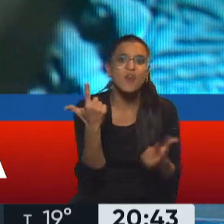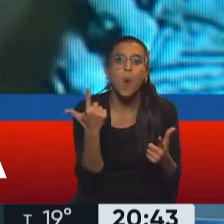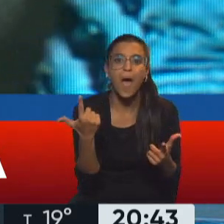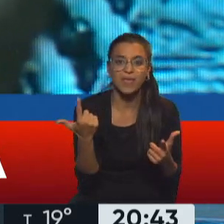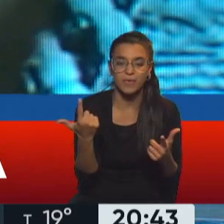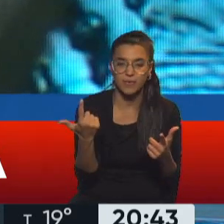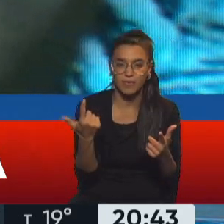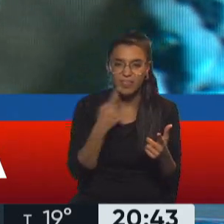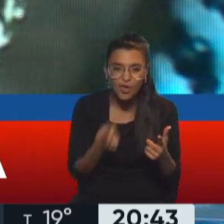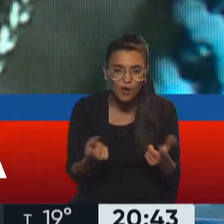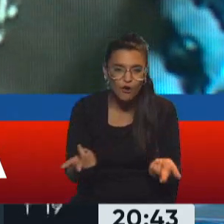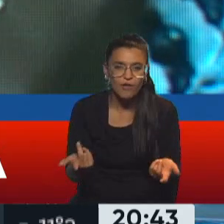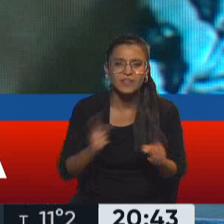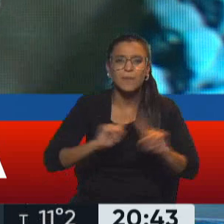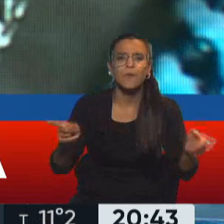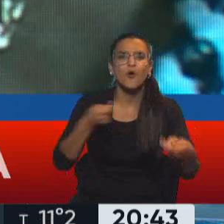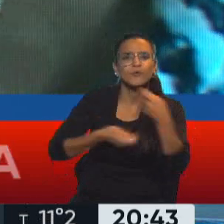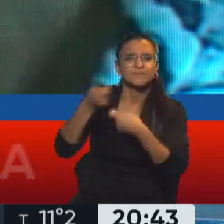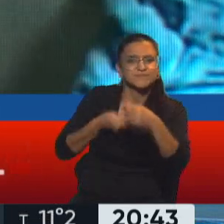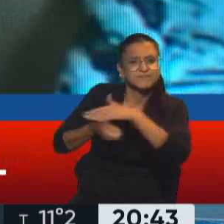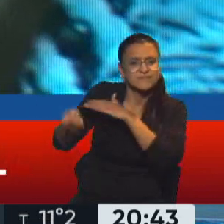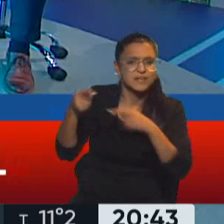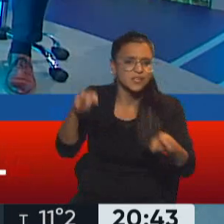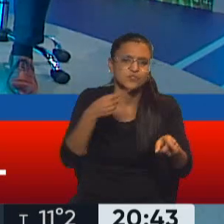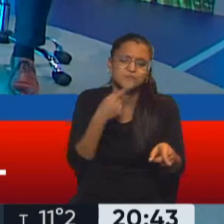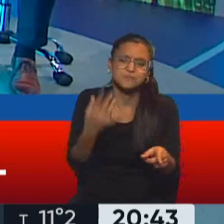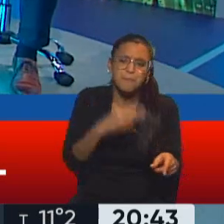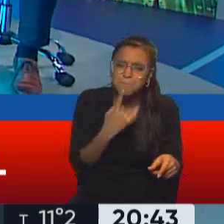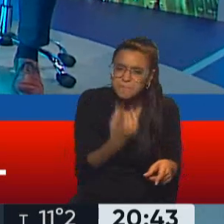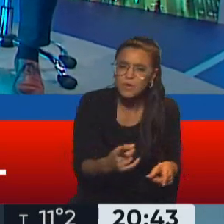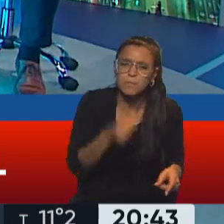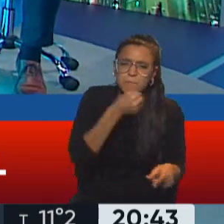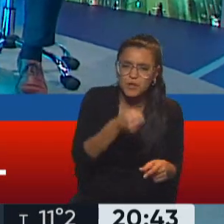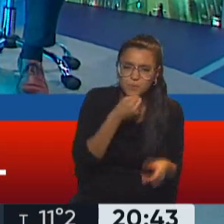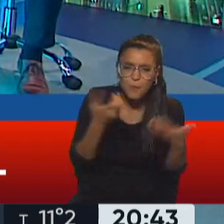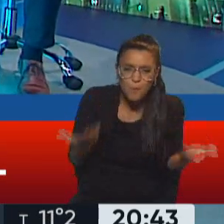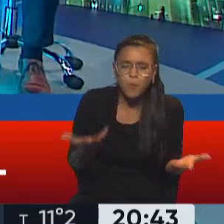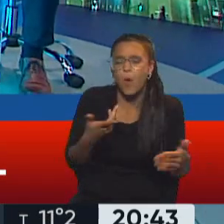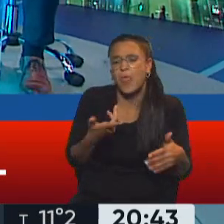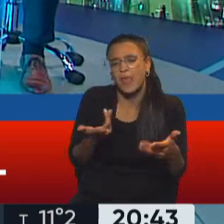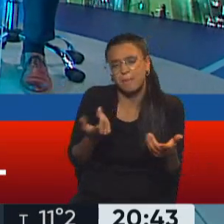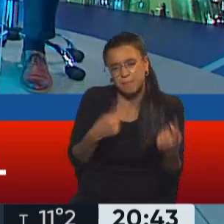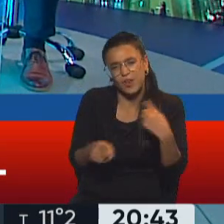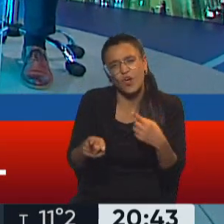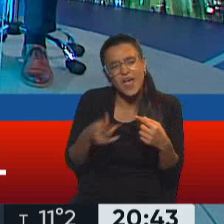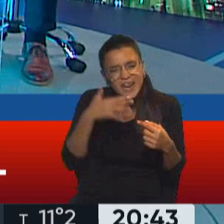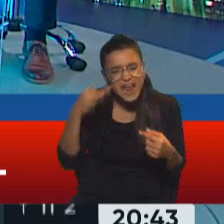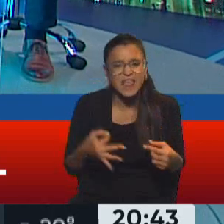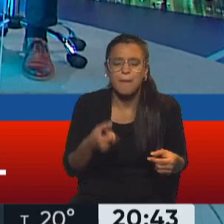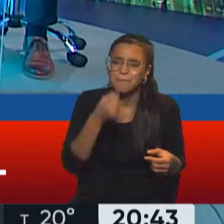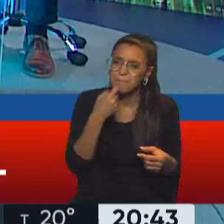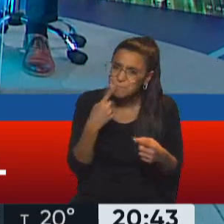no hubo tampoco tráfico. Eso merita una pregunta, digo, el periodista puede estar del lado que sea, pero eso amerita una